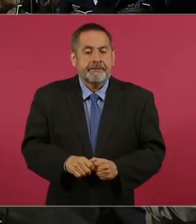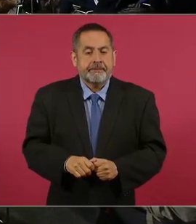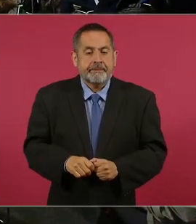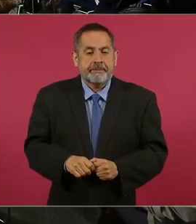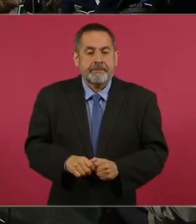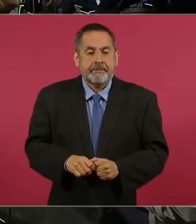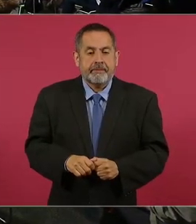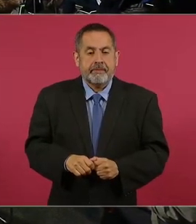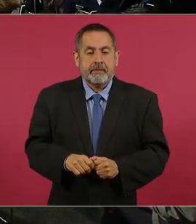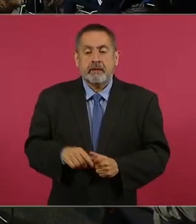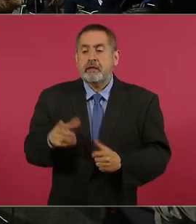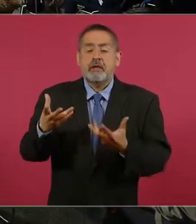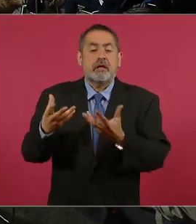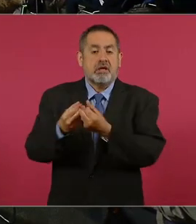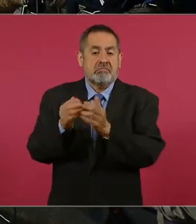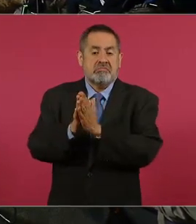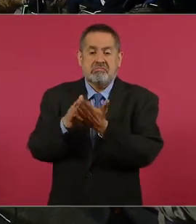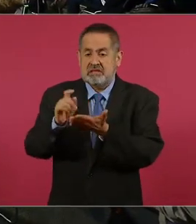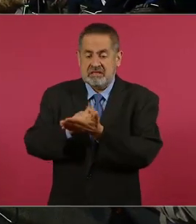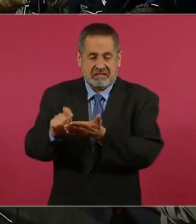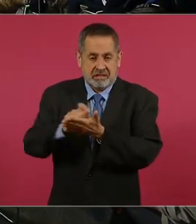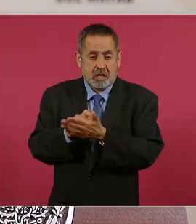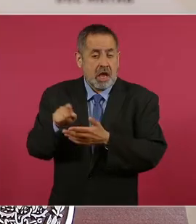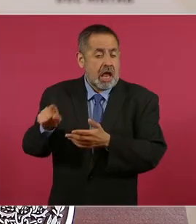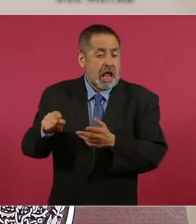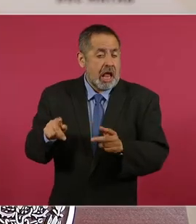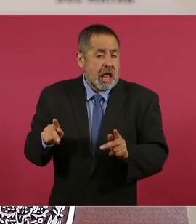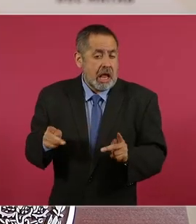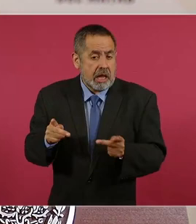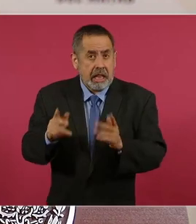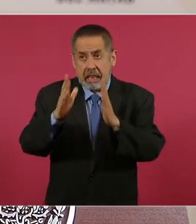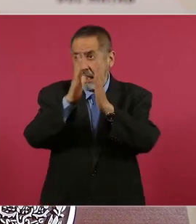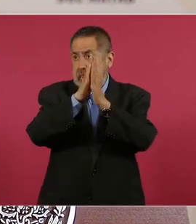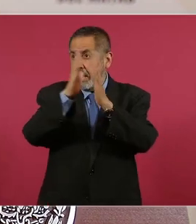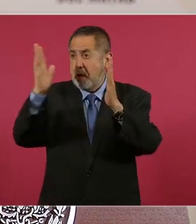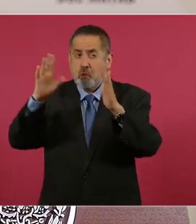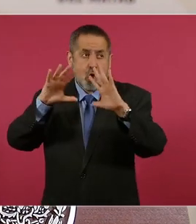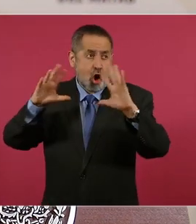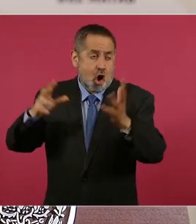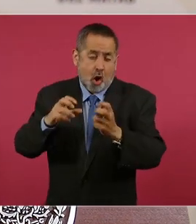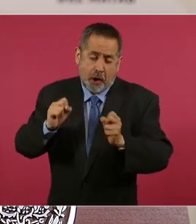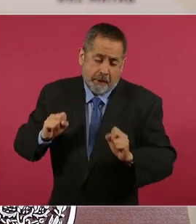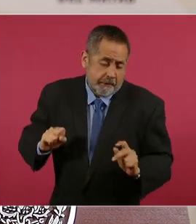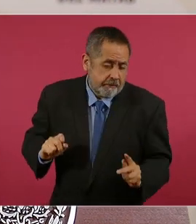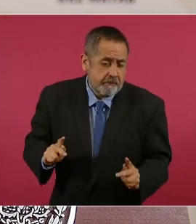Pero la obra editorial, vendió su biblioteca